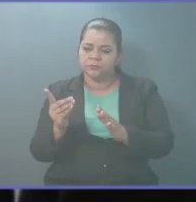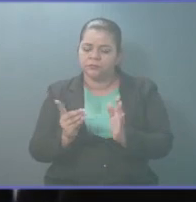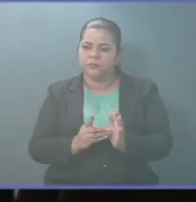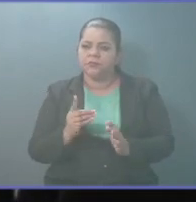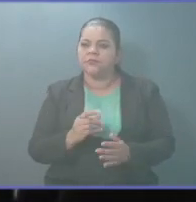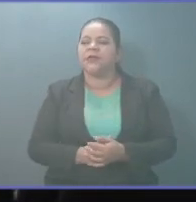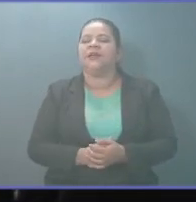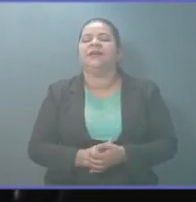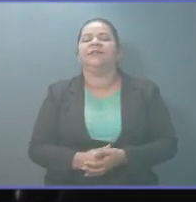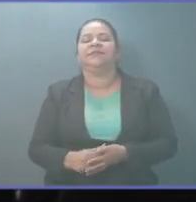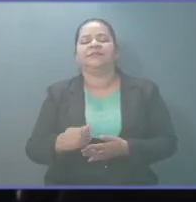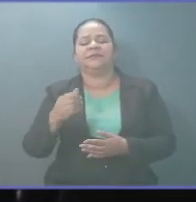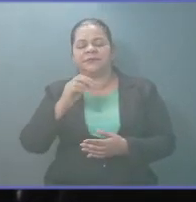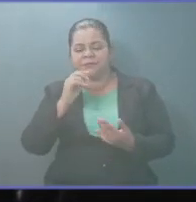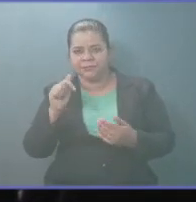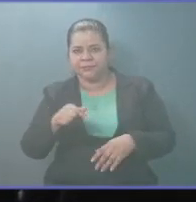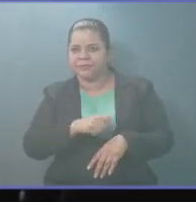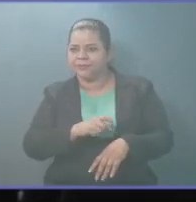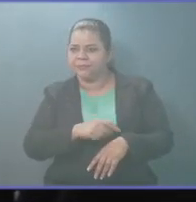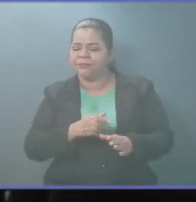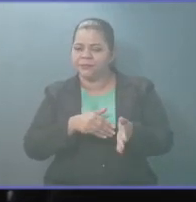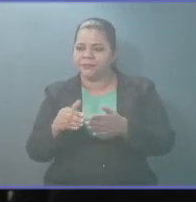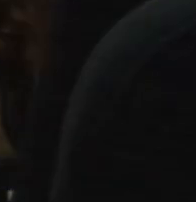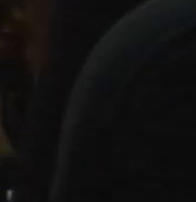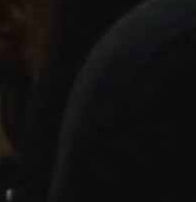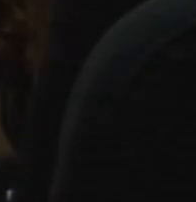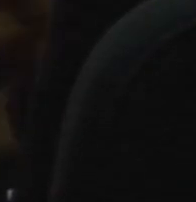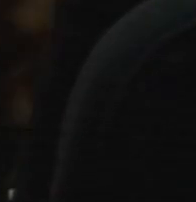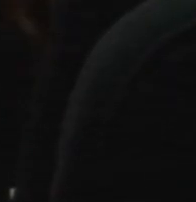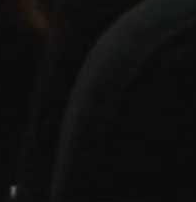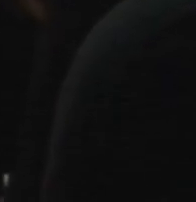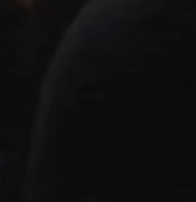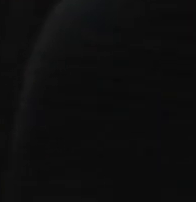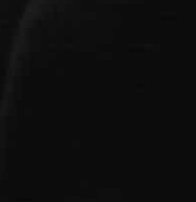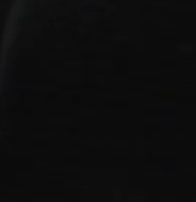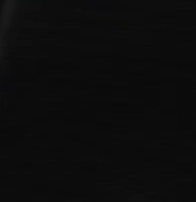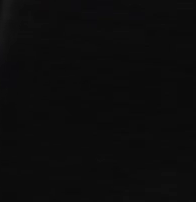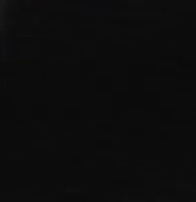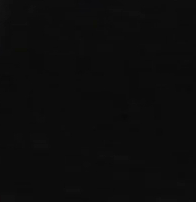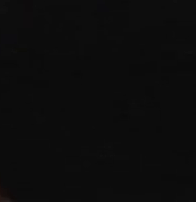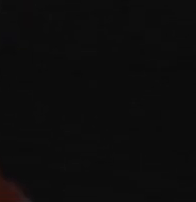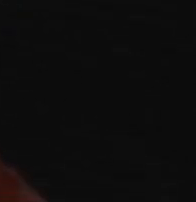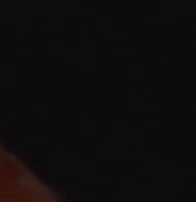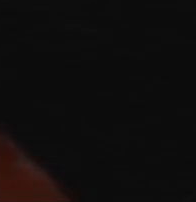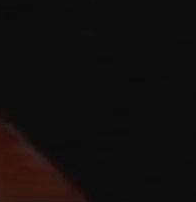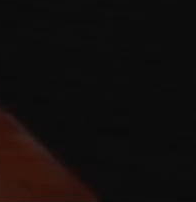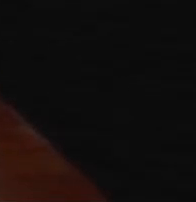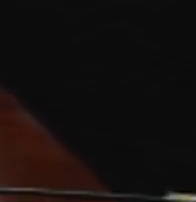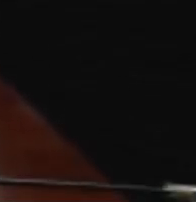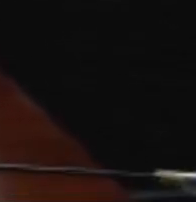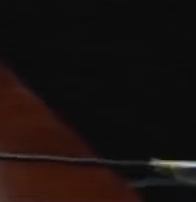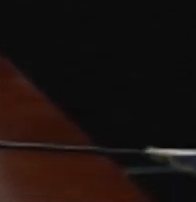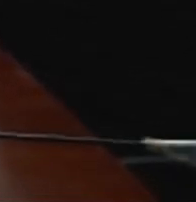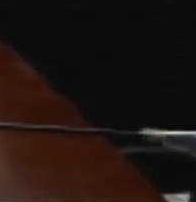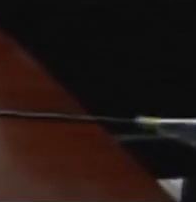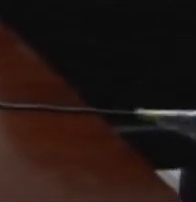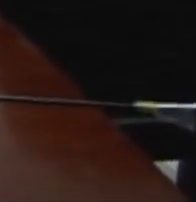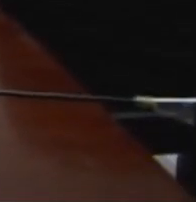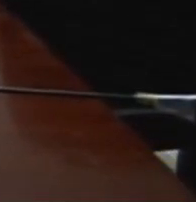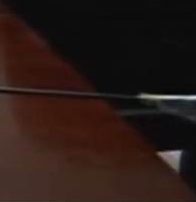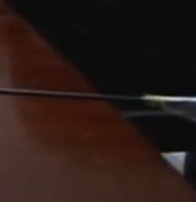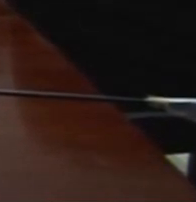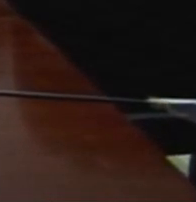propaganda y malos para la ejecución. Yo sí quisiera invitarlos en este sentido de prioridad a que le demos valor a lo que estamos haciendo